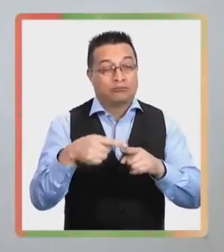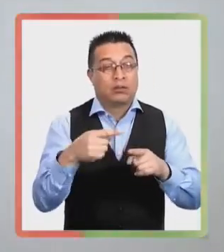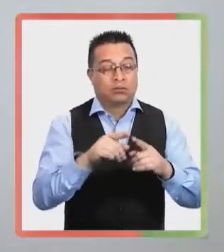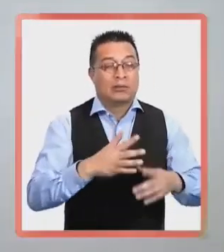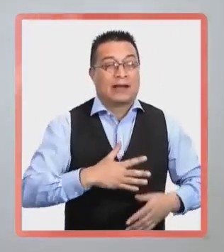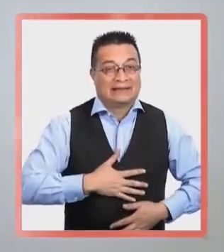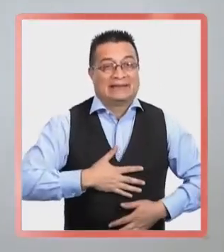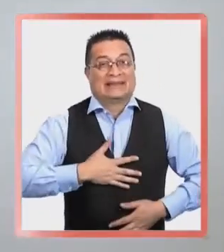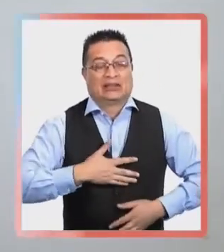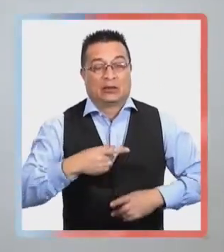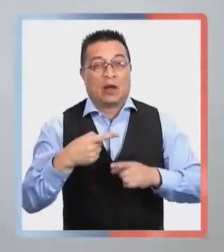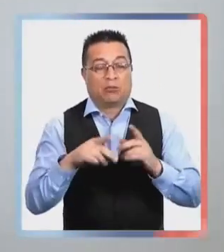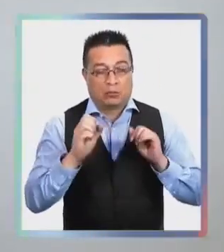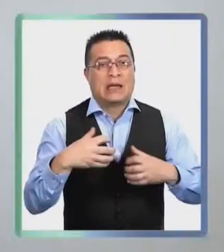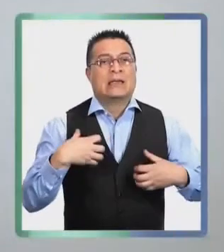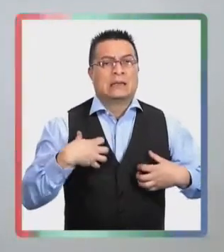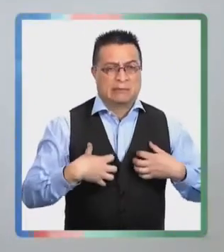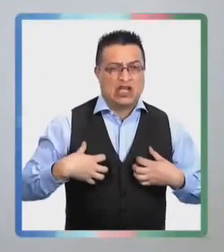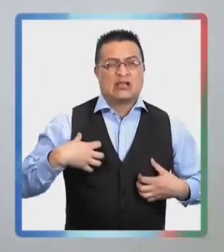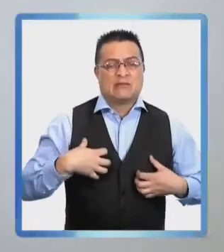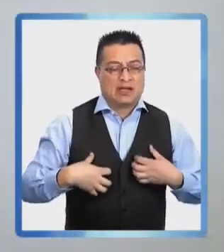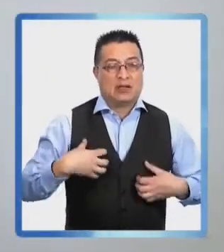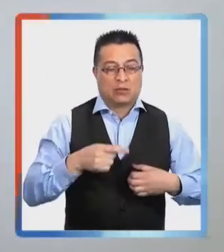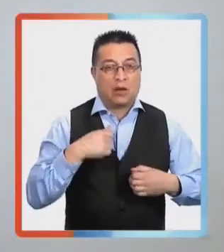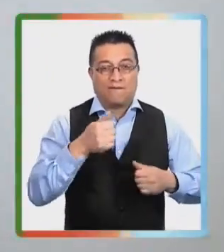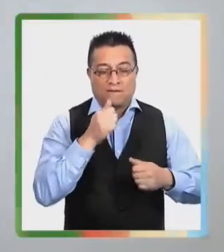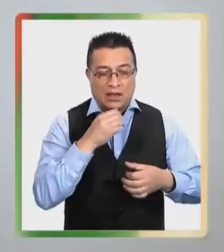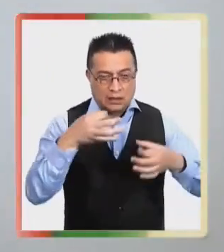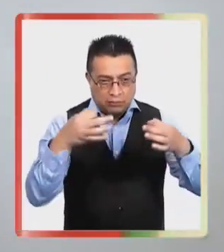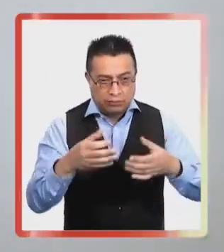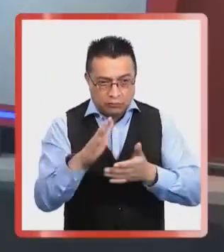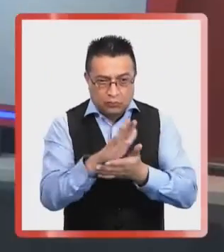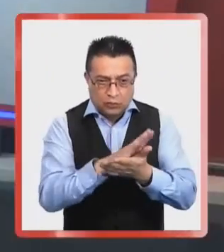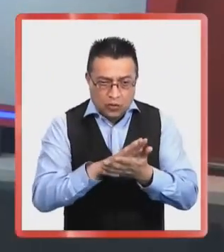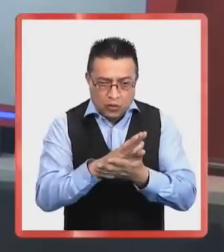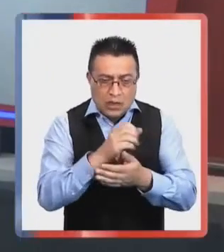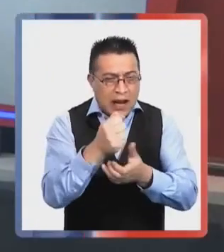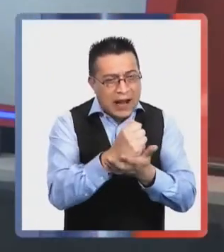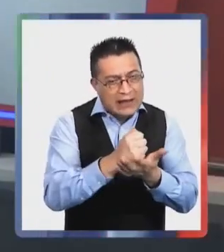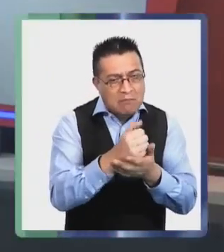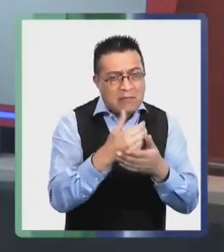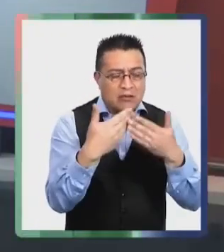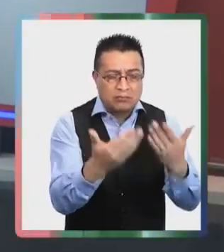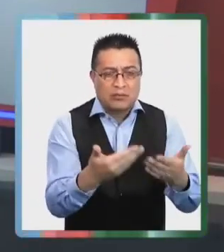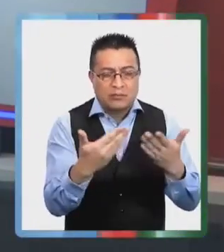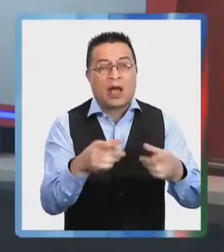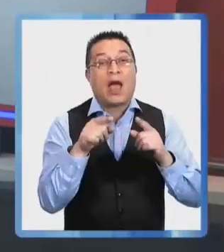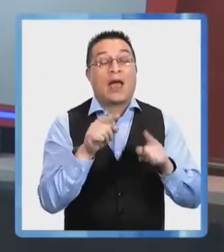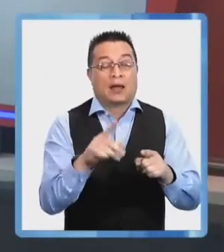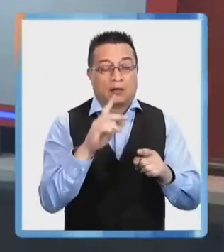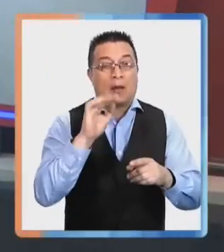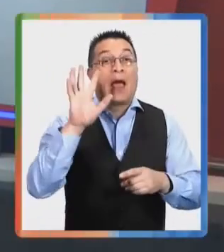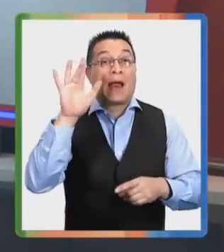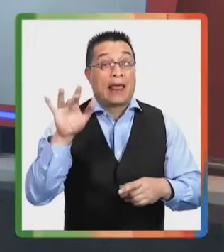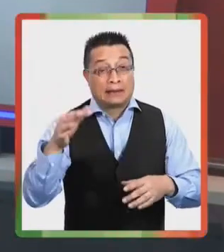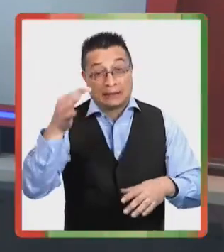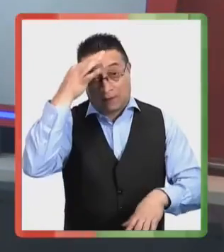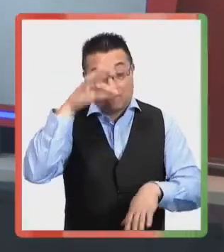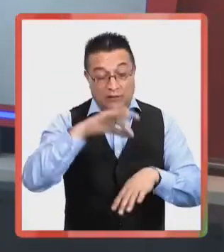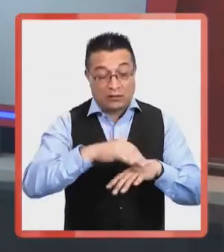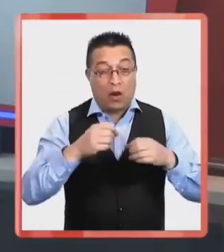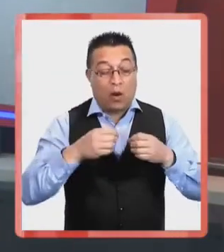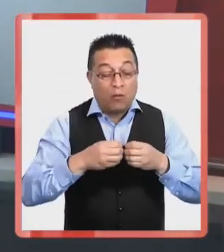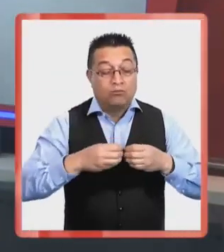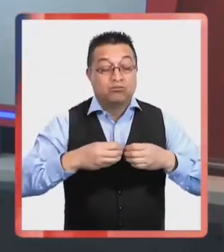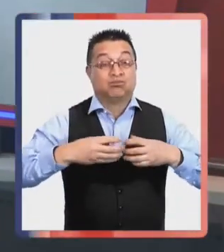7%. Es una enfermedad que provoca distintos síntomas que la verdad es que pueden llegar a ser bien molestos cuando no está bien compensada. Es una enfermedad